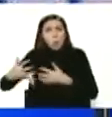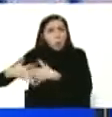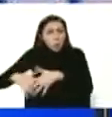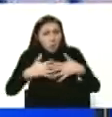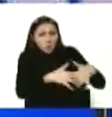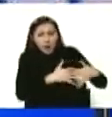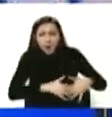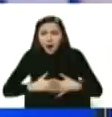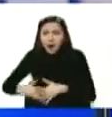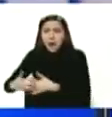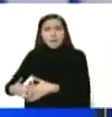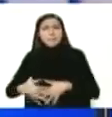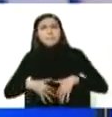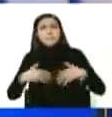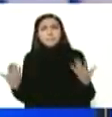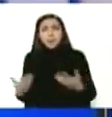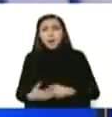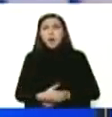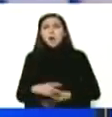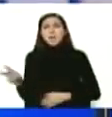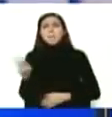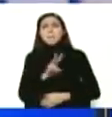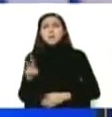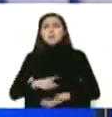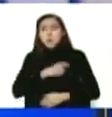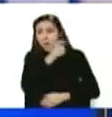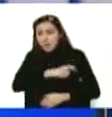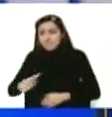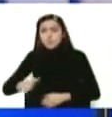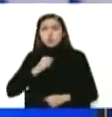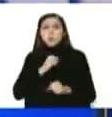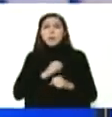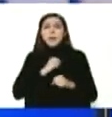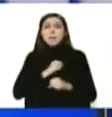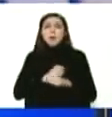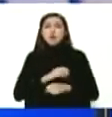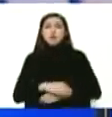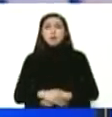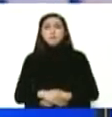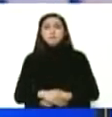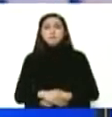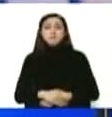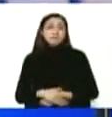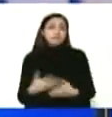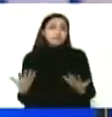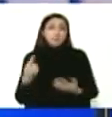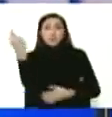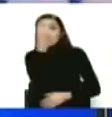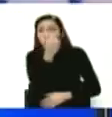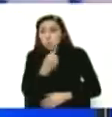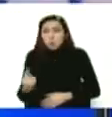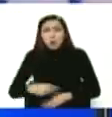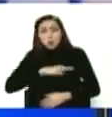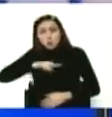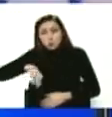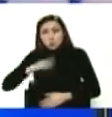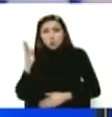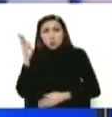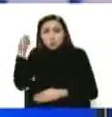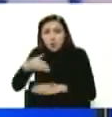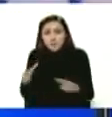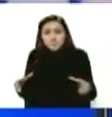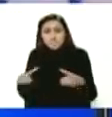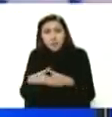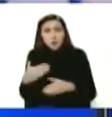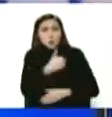en manos del Estado y de la clase obrera. Y sobre ese mapa vayamos junto al Consejo